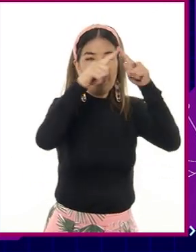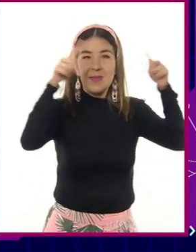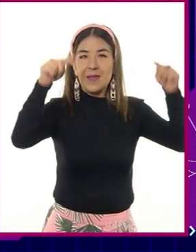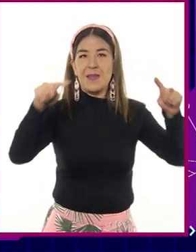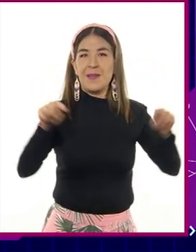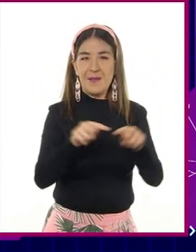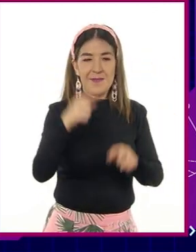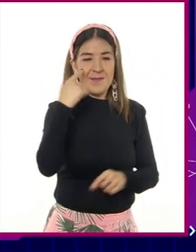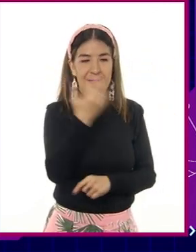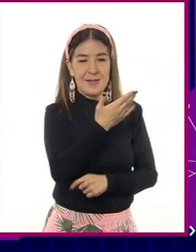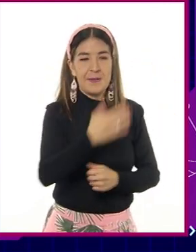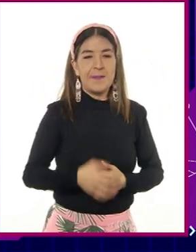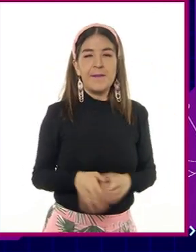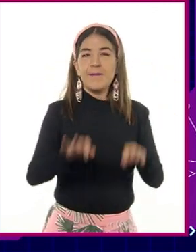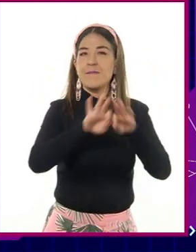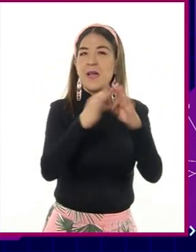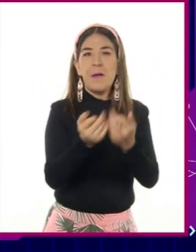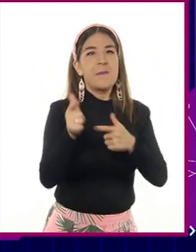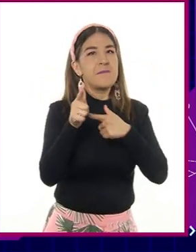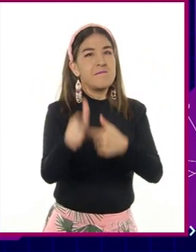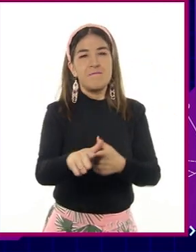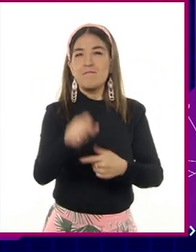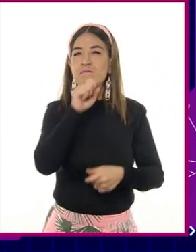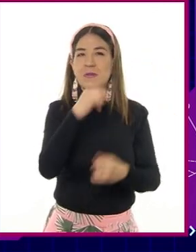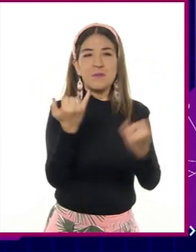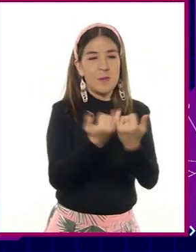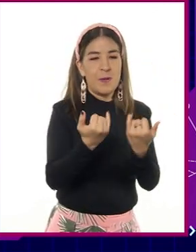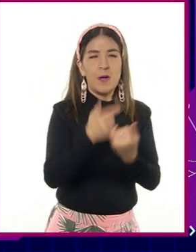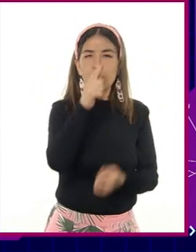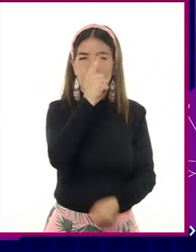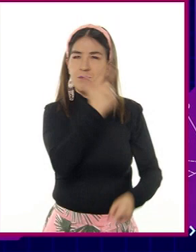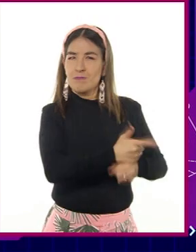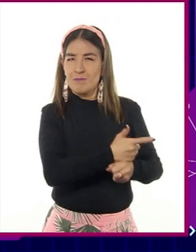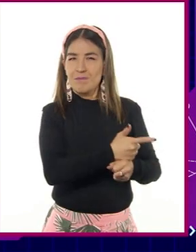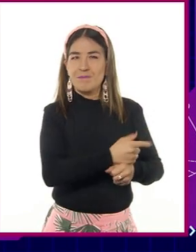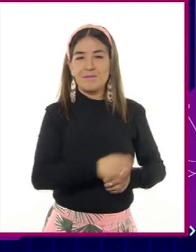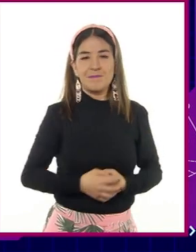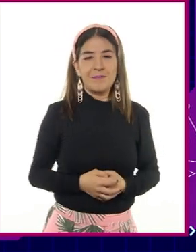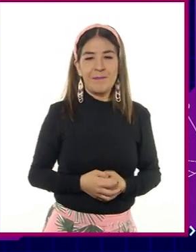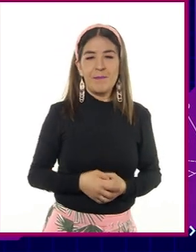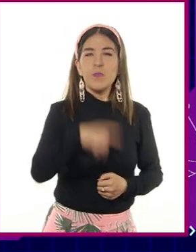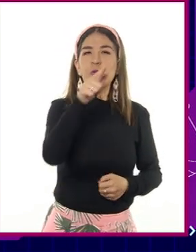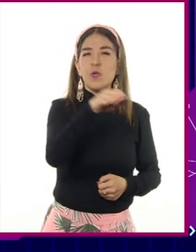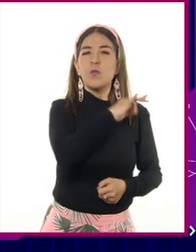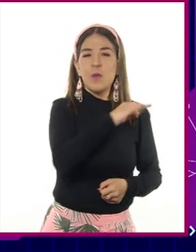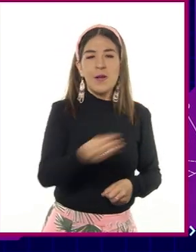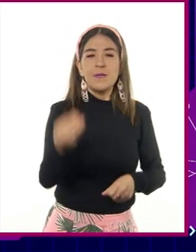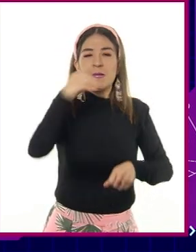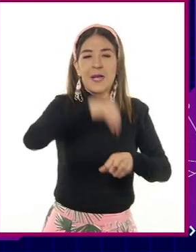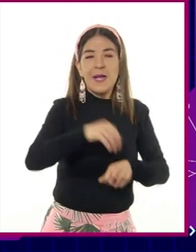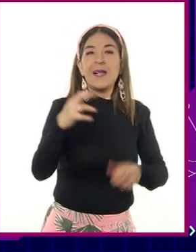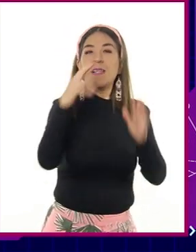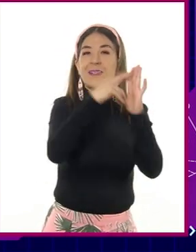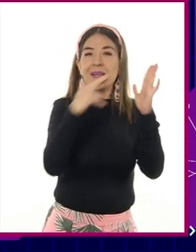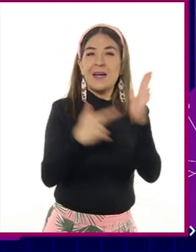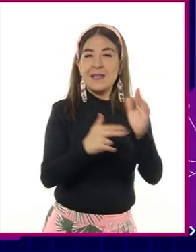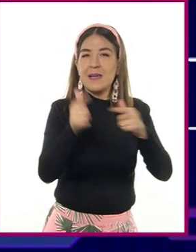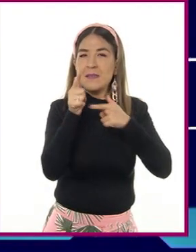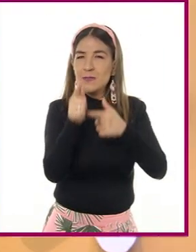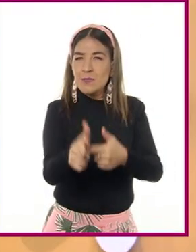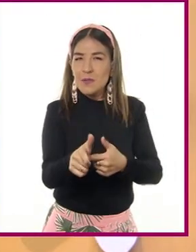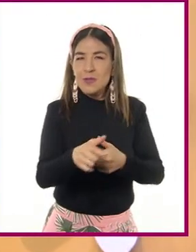se genera una sucesión aritmética. ¿Pueden identificarla? ¿Podrían establecer la regla de la